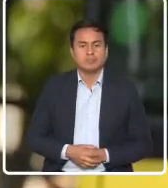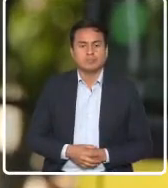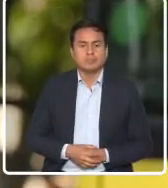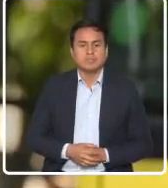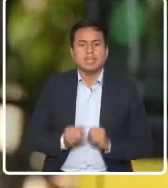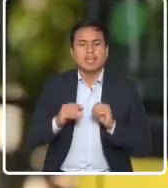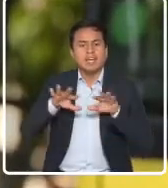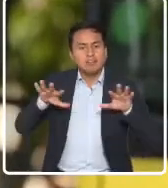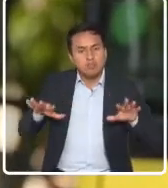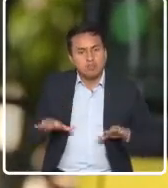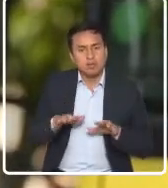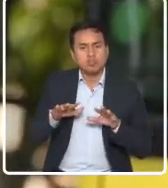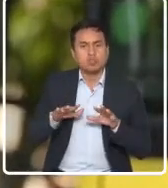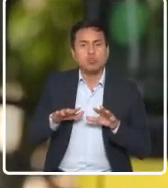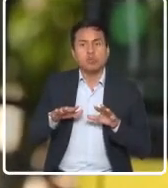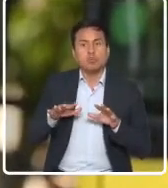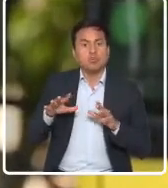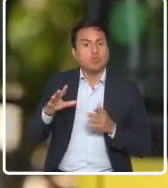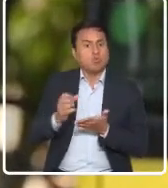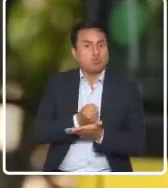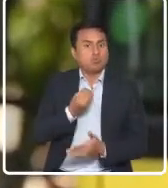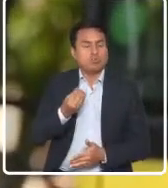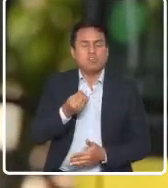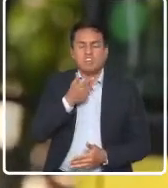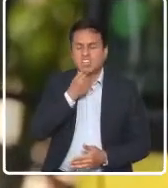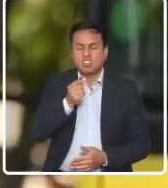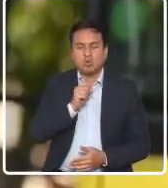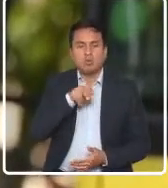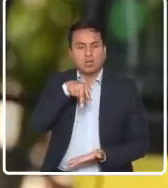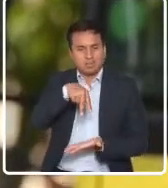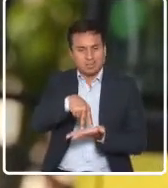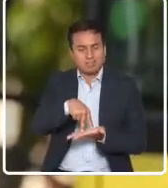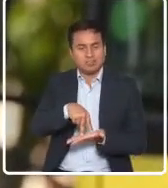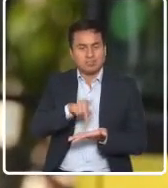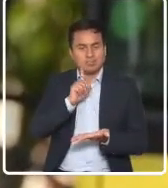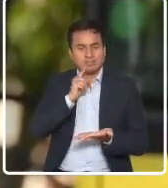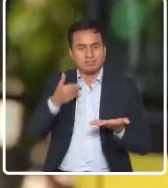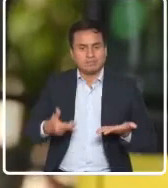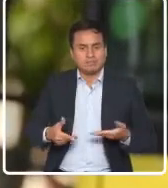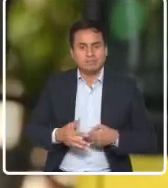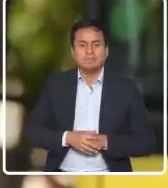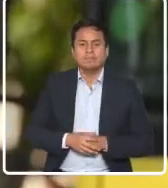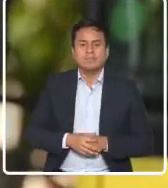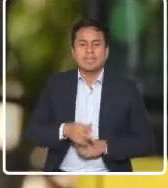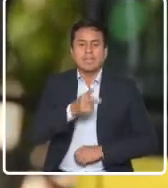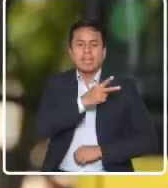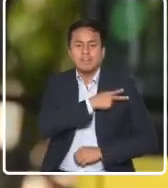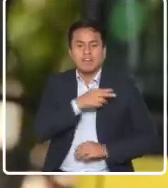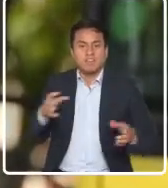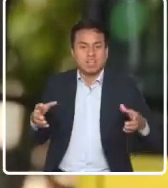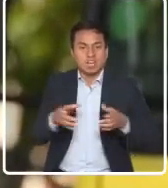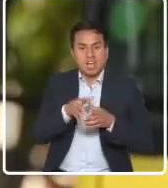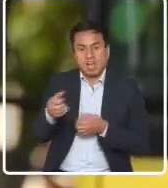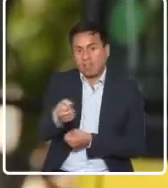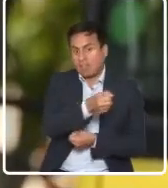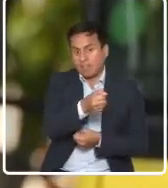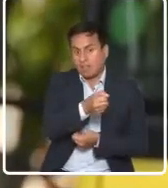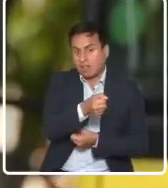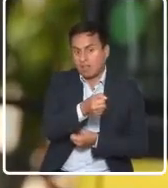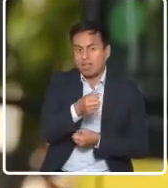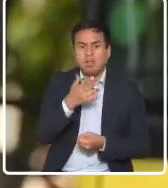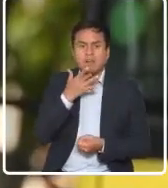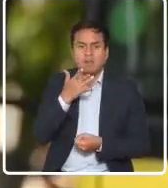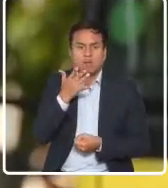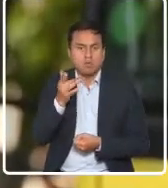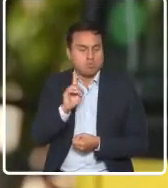Pues tanto esfuerzo dieron sus frutos, nada fue fácil, aquí estoy, de jefe de brigada, pero